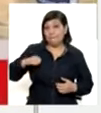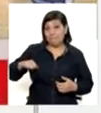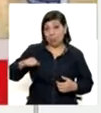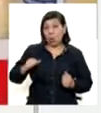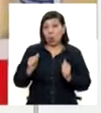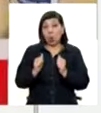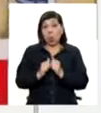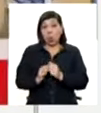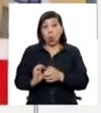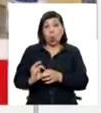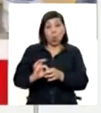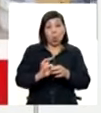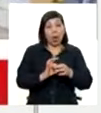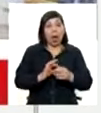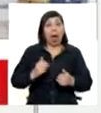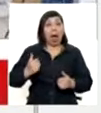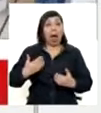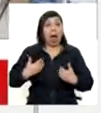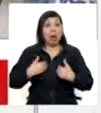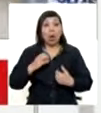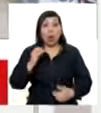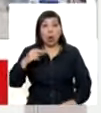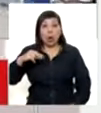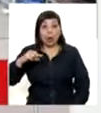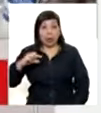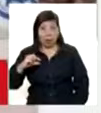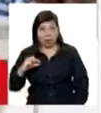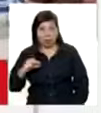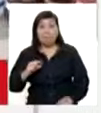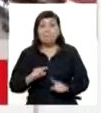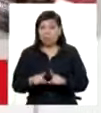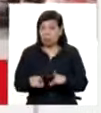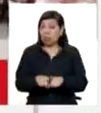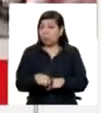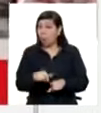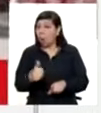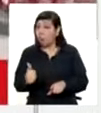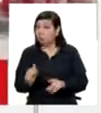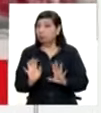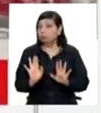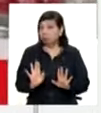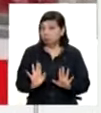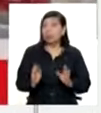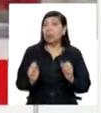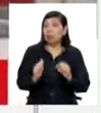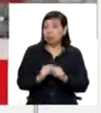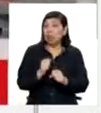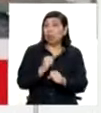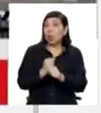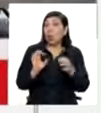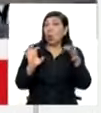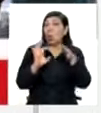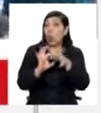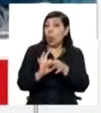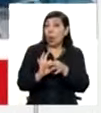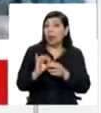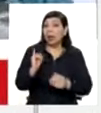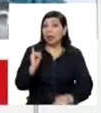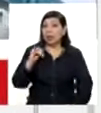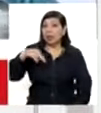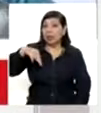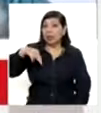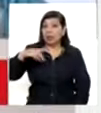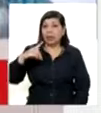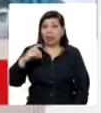municipalidad, Unión de Animalistas, la ONG Yuraguasi, pero también, ojo, estamos trabajando de la mano con INDECI.